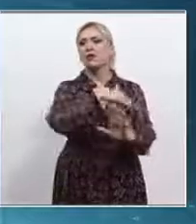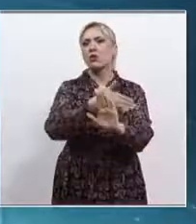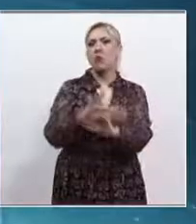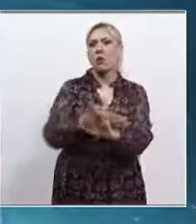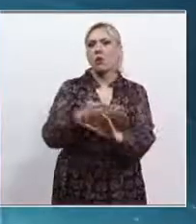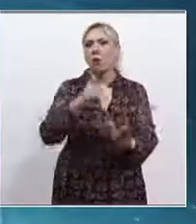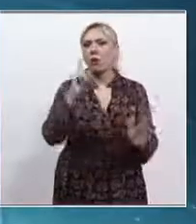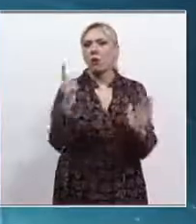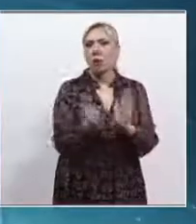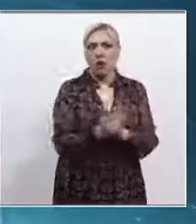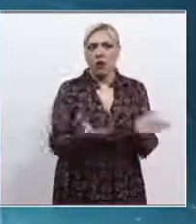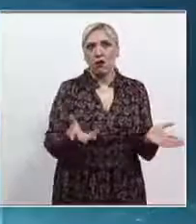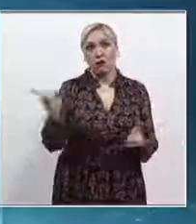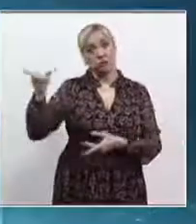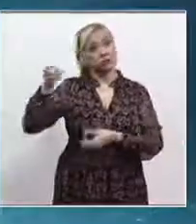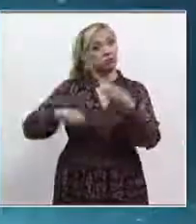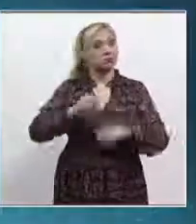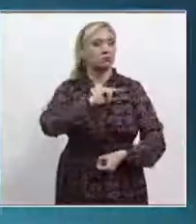tribunal colegiado.